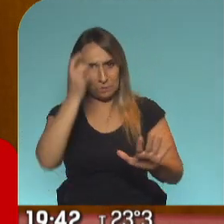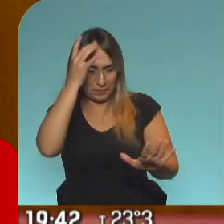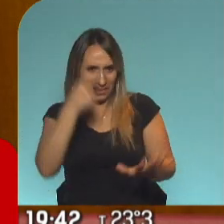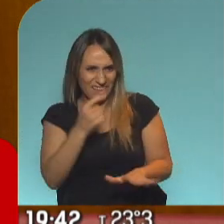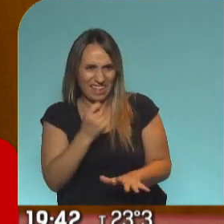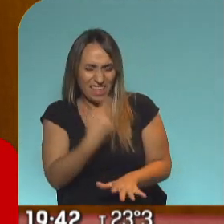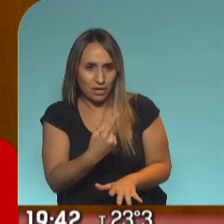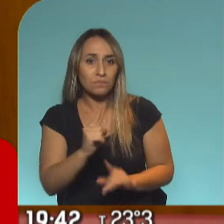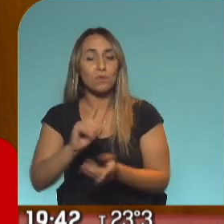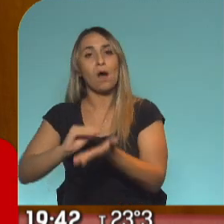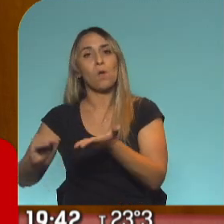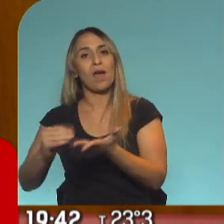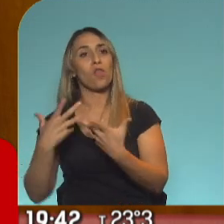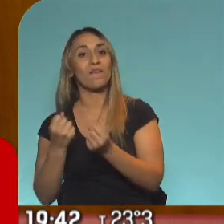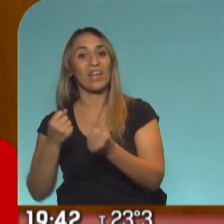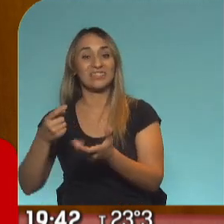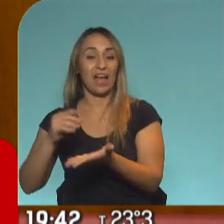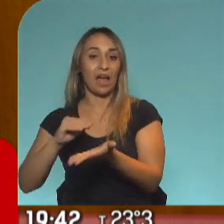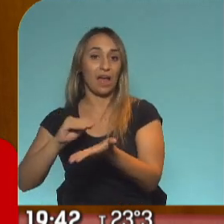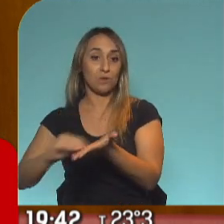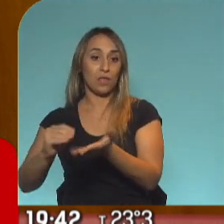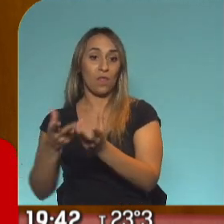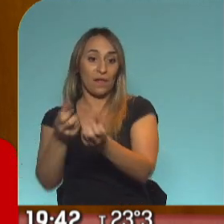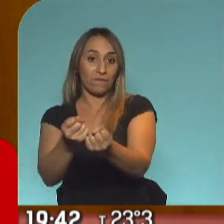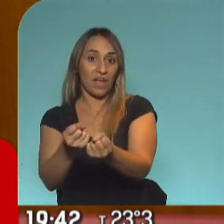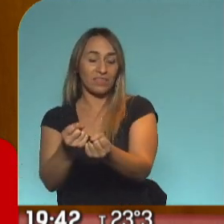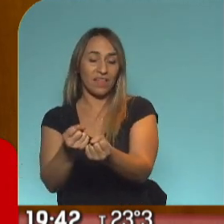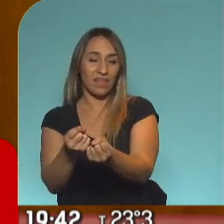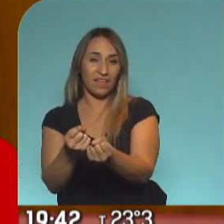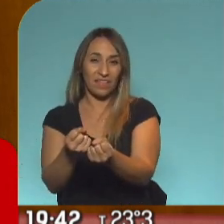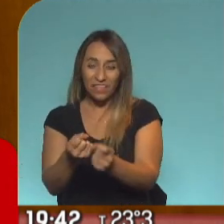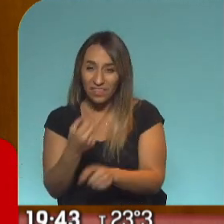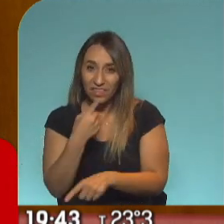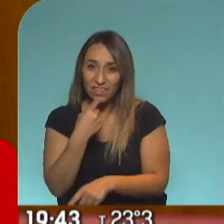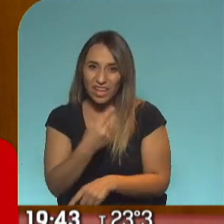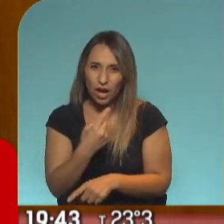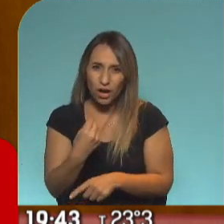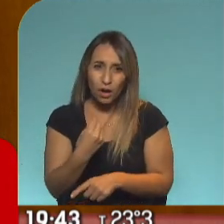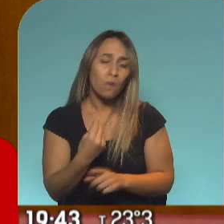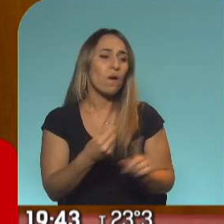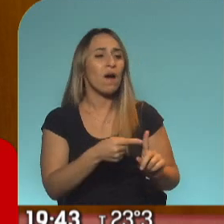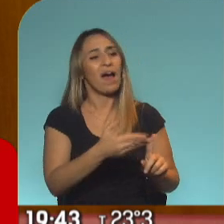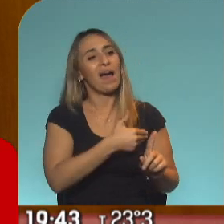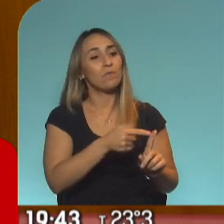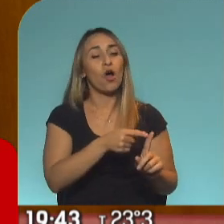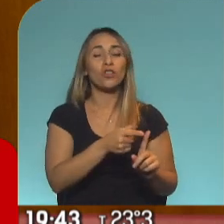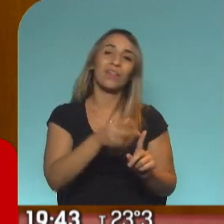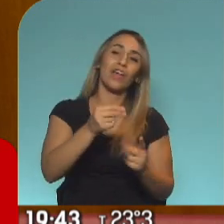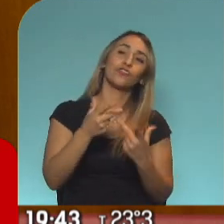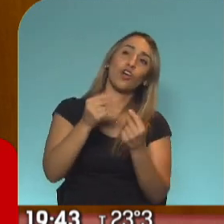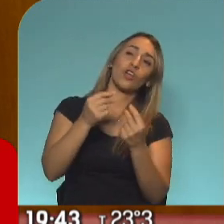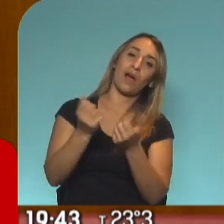La defensa. La defensa de él. ¿La defensa de él en algún momento te dijo ¿cómo puede ser que vos no te negabas? Claro,